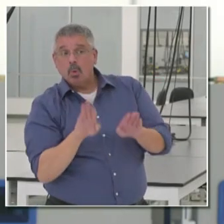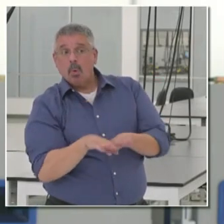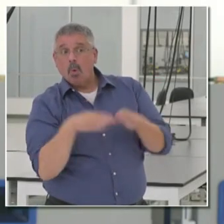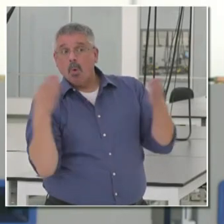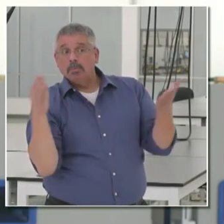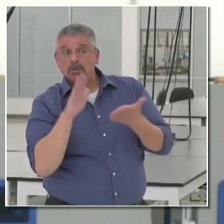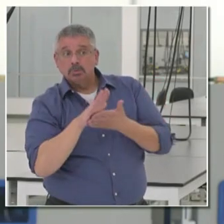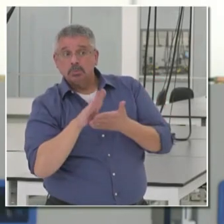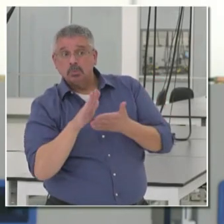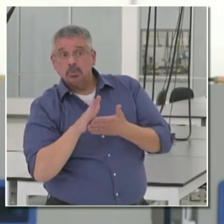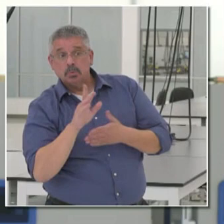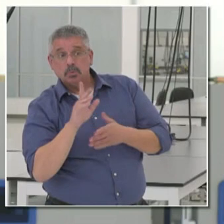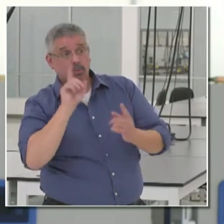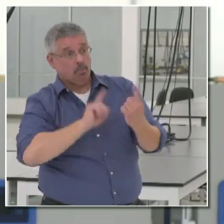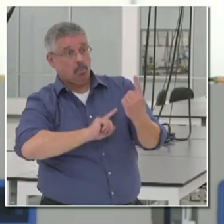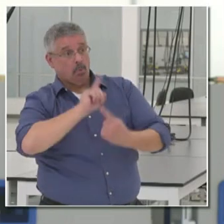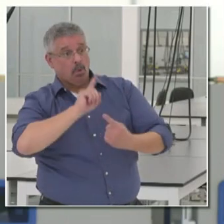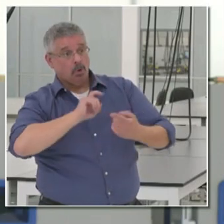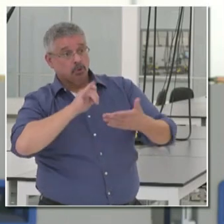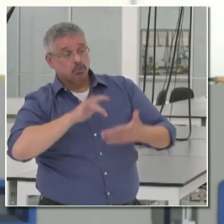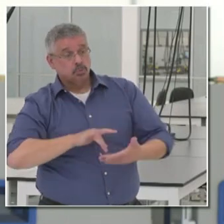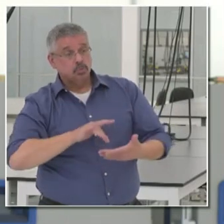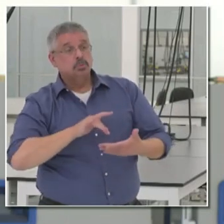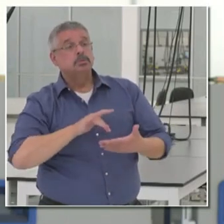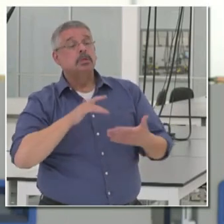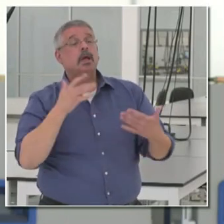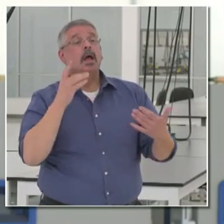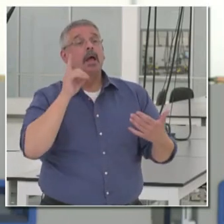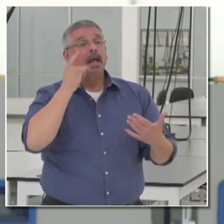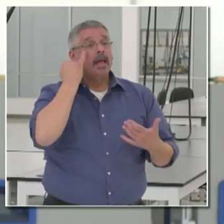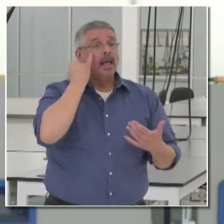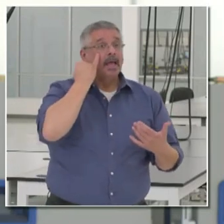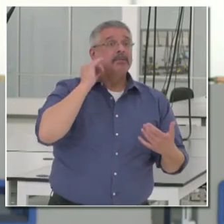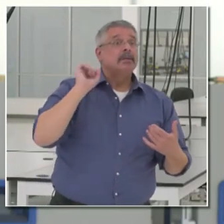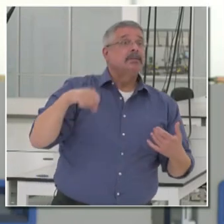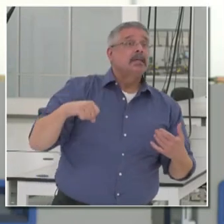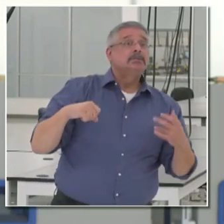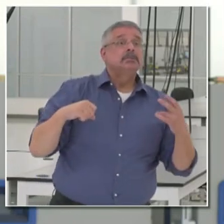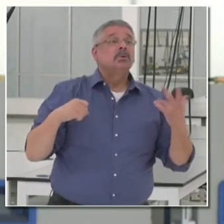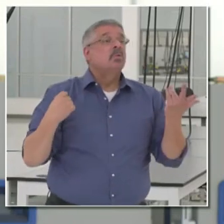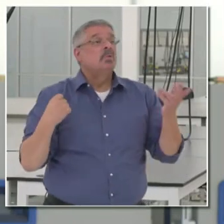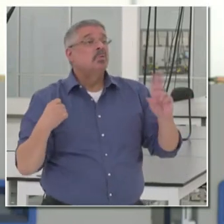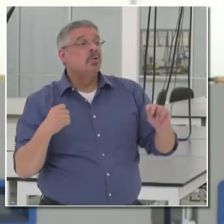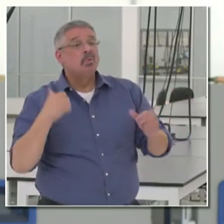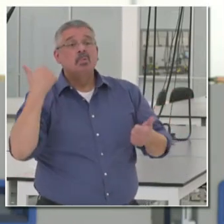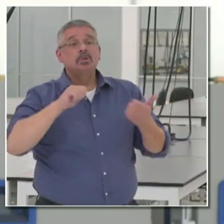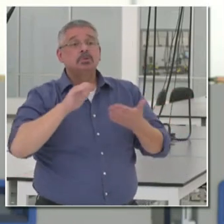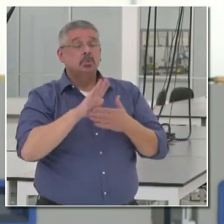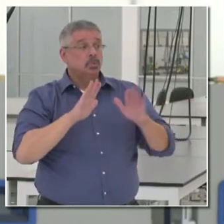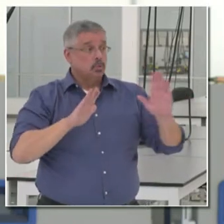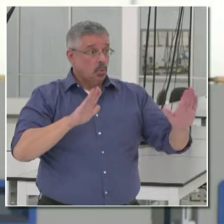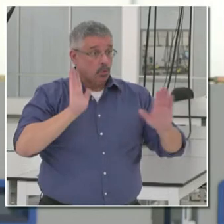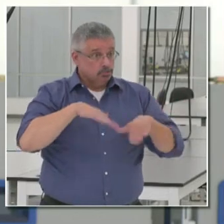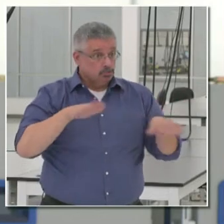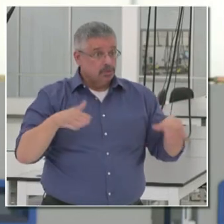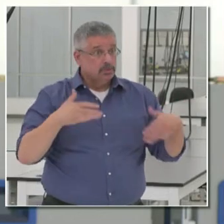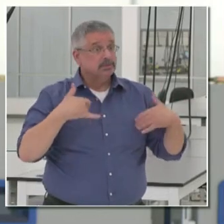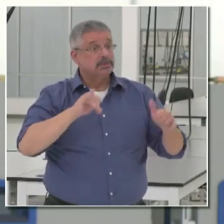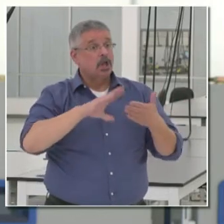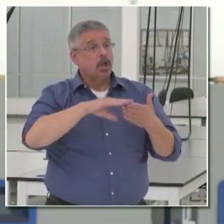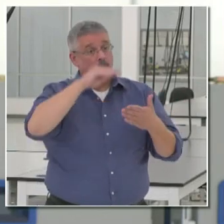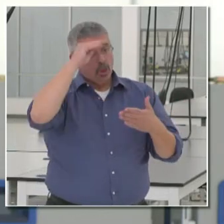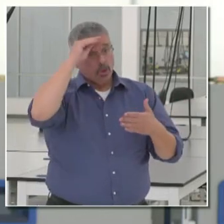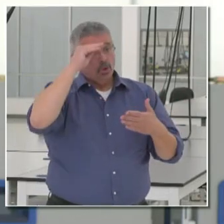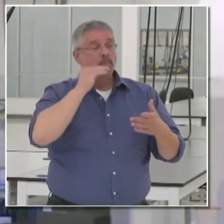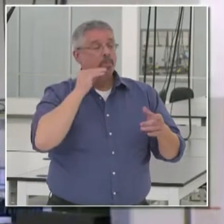distritos querrán abrir para el aprendizaje en persona y si es así como iguales sus hijos han regresado al salón